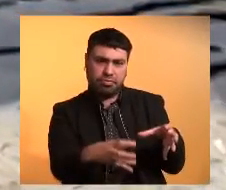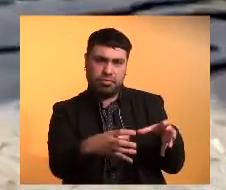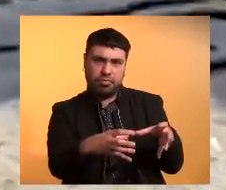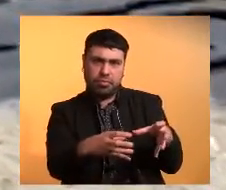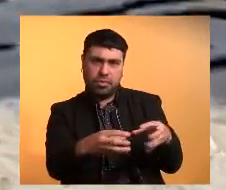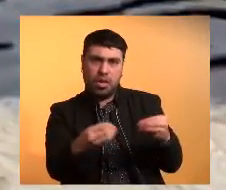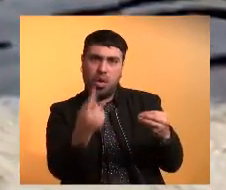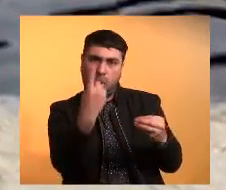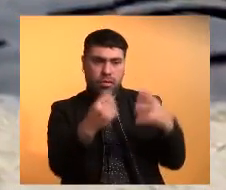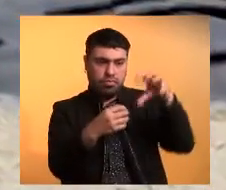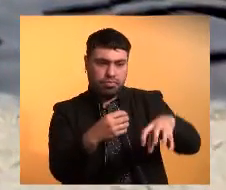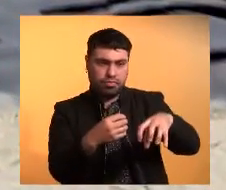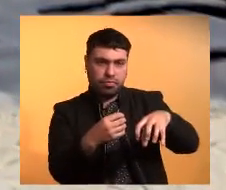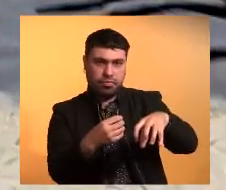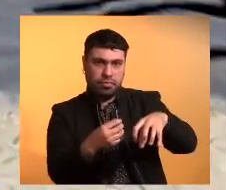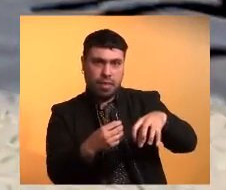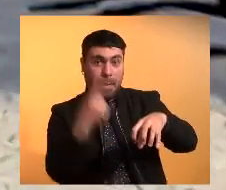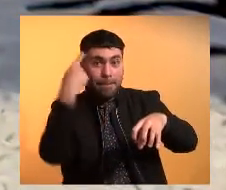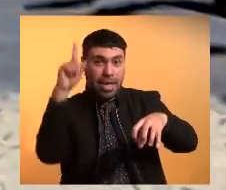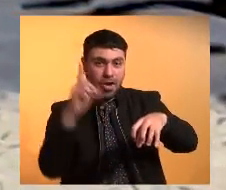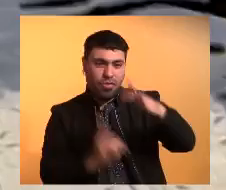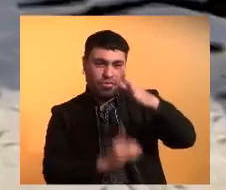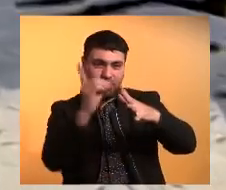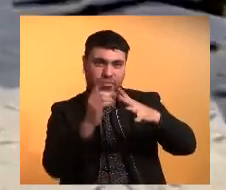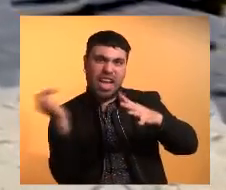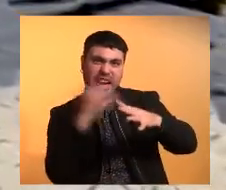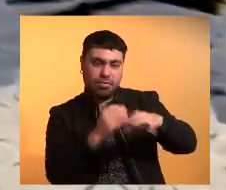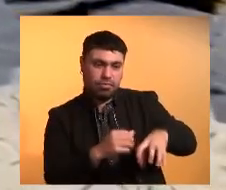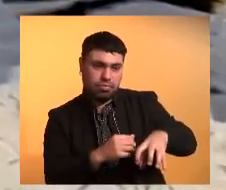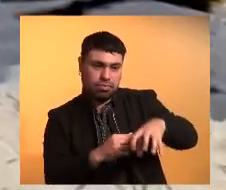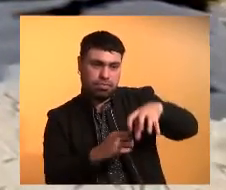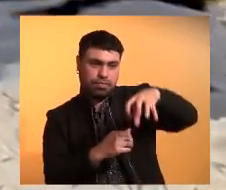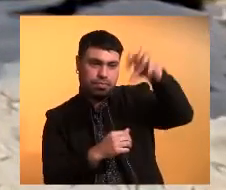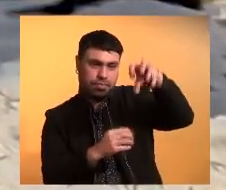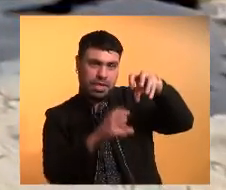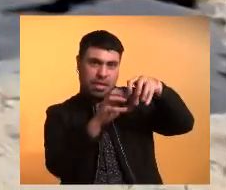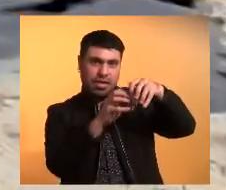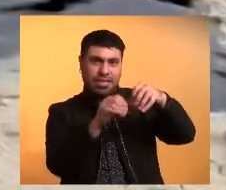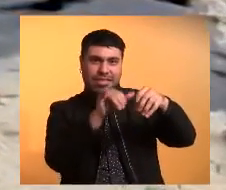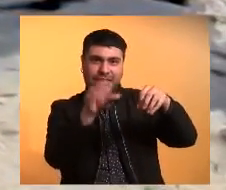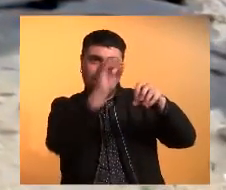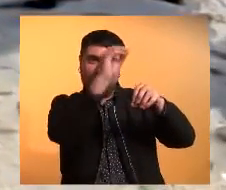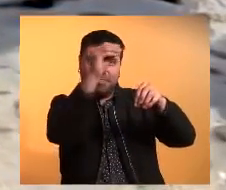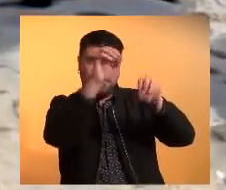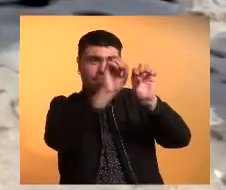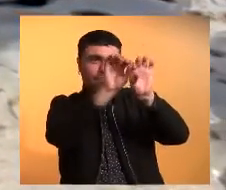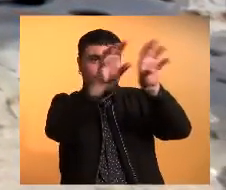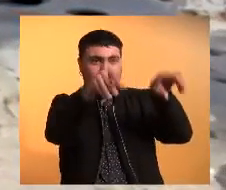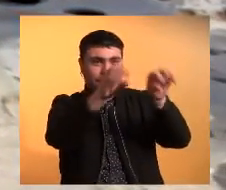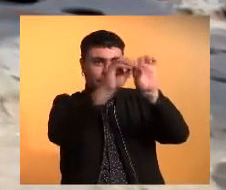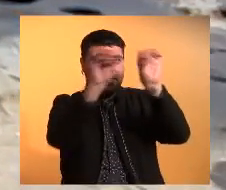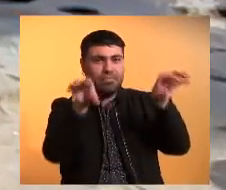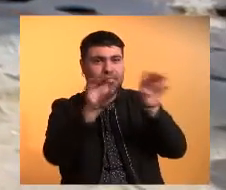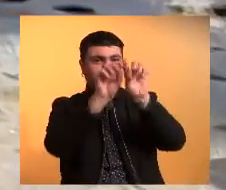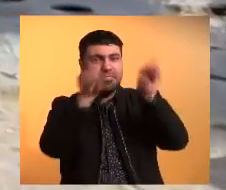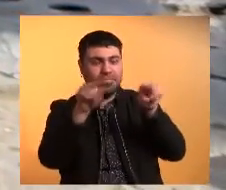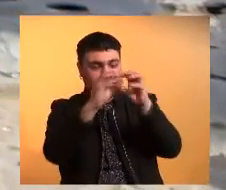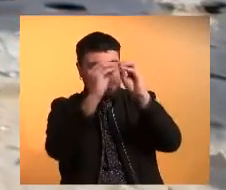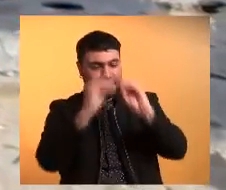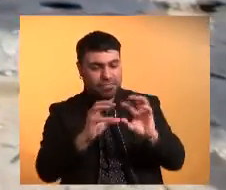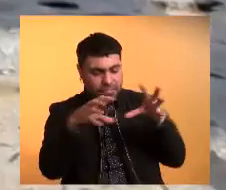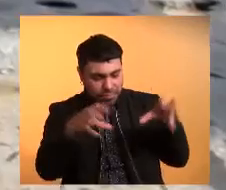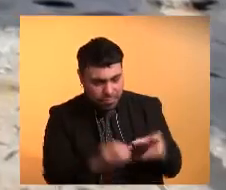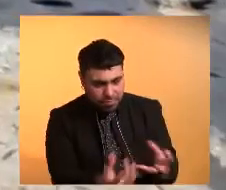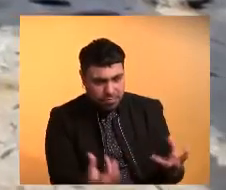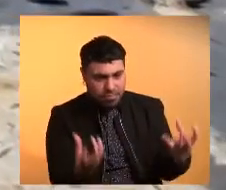nuevas láminas, ¿ya? Entonces, claro, pero siempre tienen que estar compitiendo y hay muchas semillas, esporas de algas que están compitiendo por el